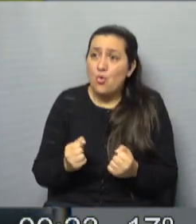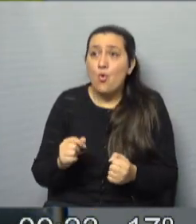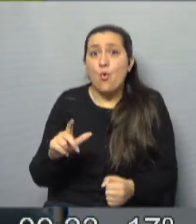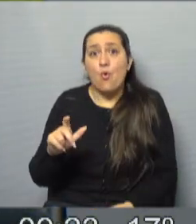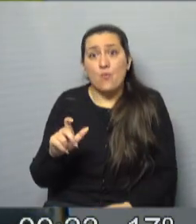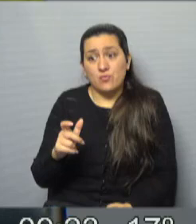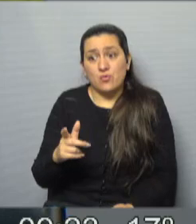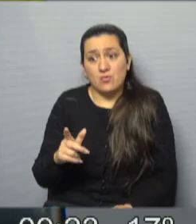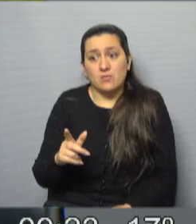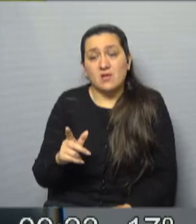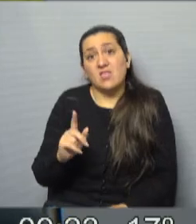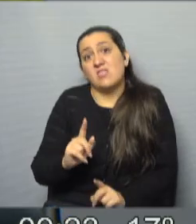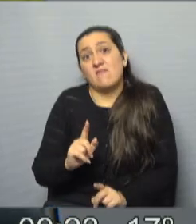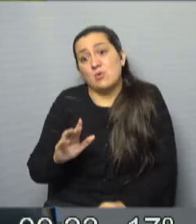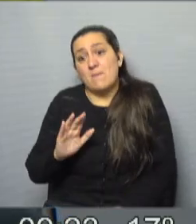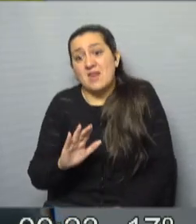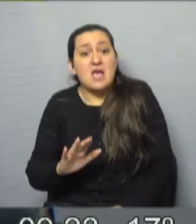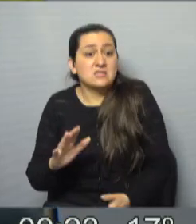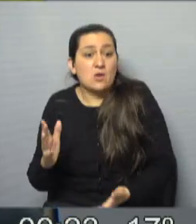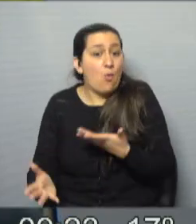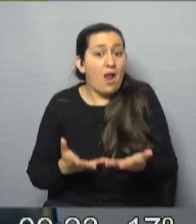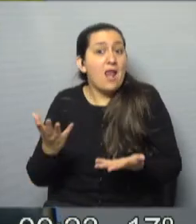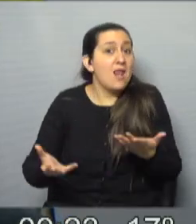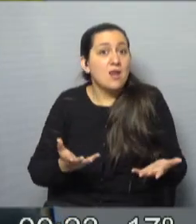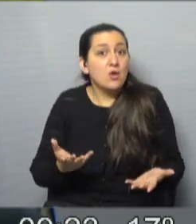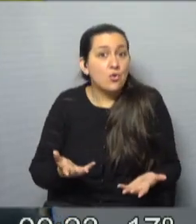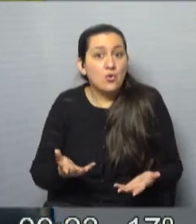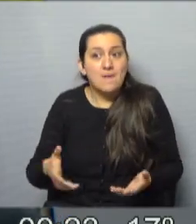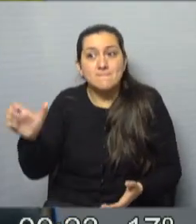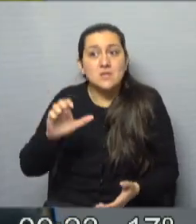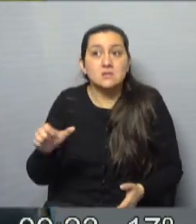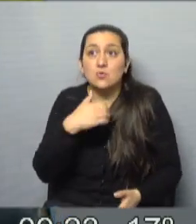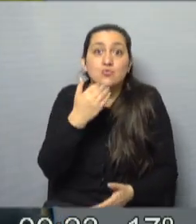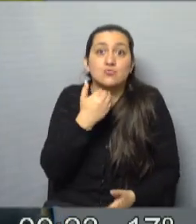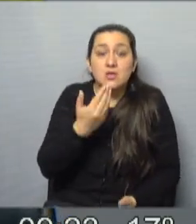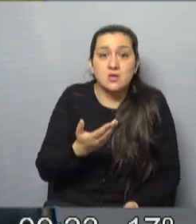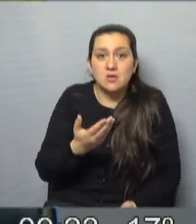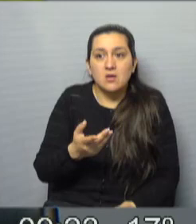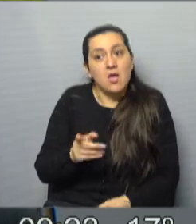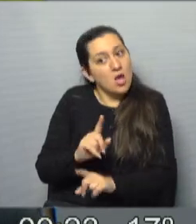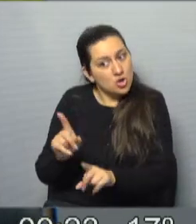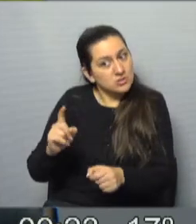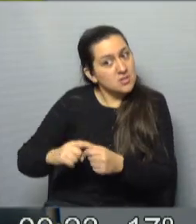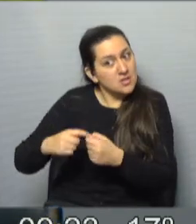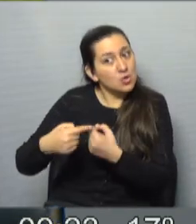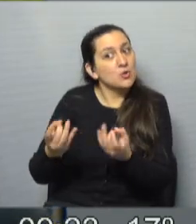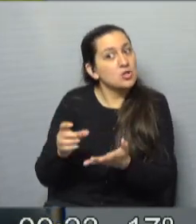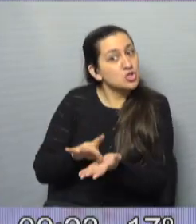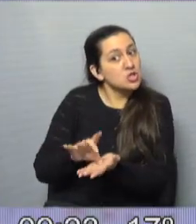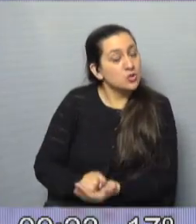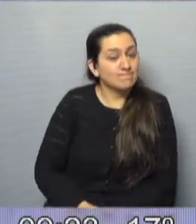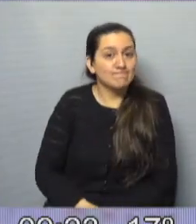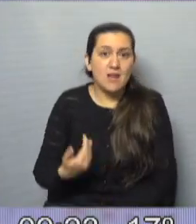algo atrás, una amenaza de parte de quien sea, empresas o lo que sea, y dice, vos, no se sindicalice porque los he hecho. O vienen